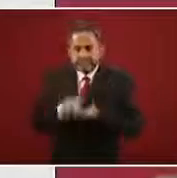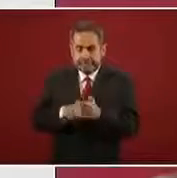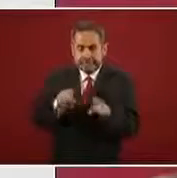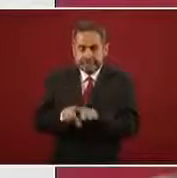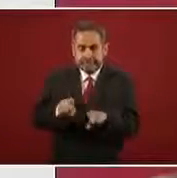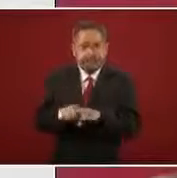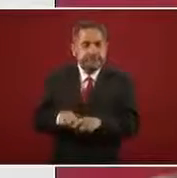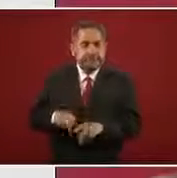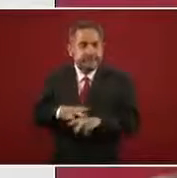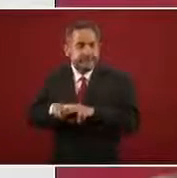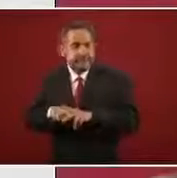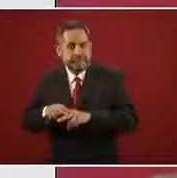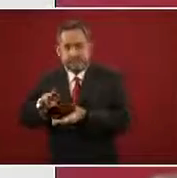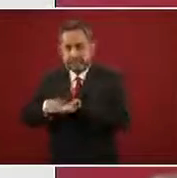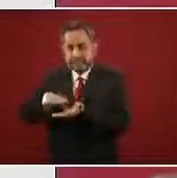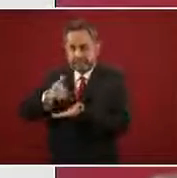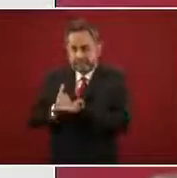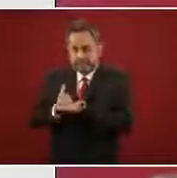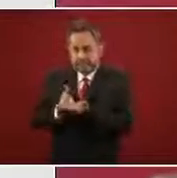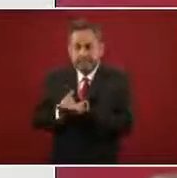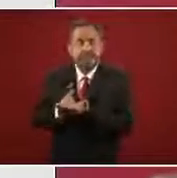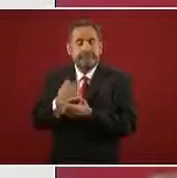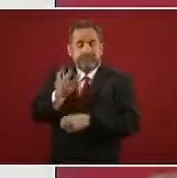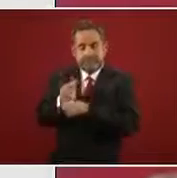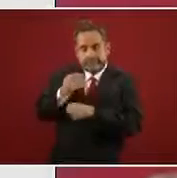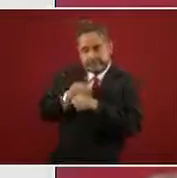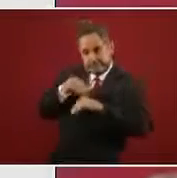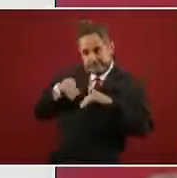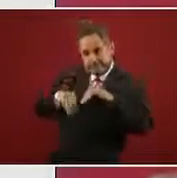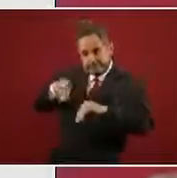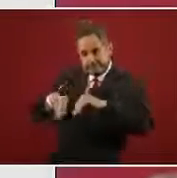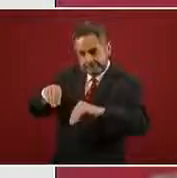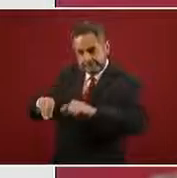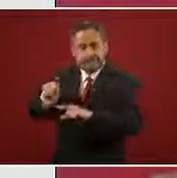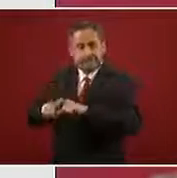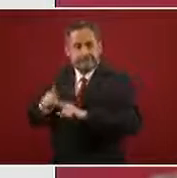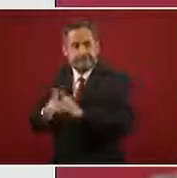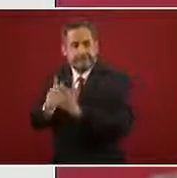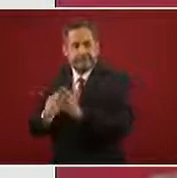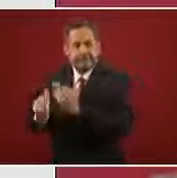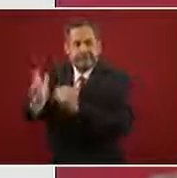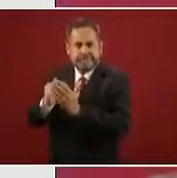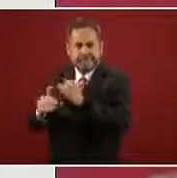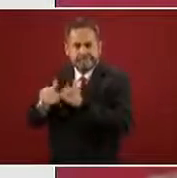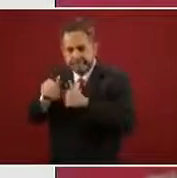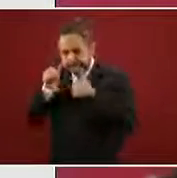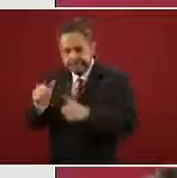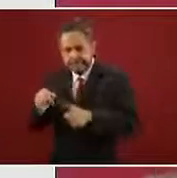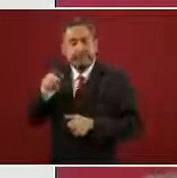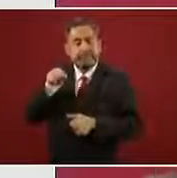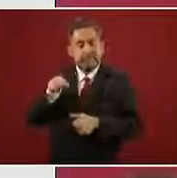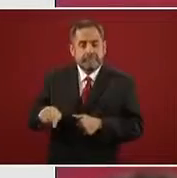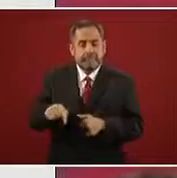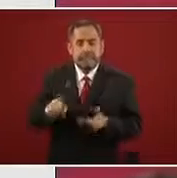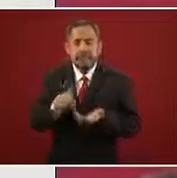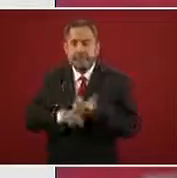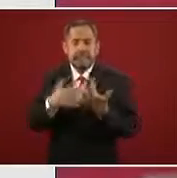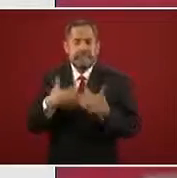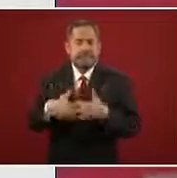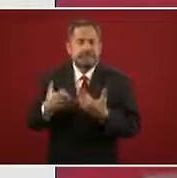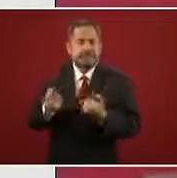aparejado del desarrollo de toda esta región. Aquí van a haber cuencas lecheras. ¿Por